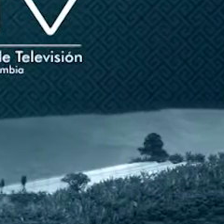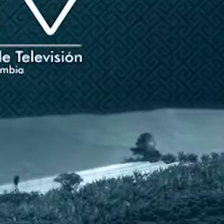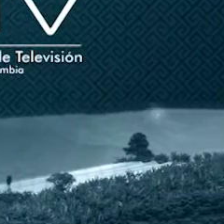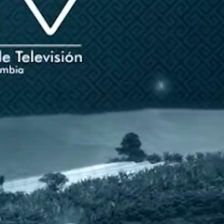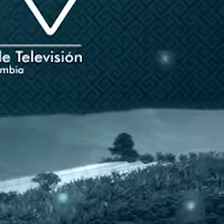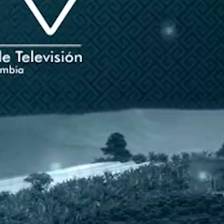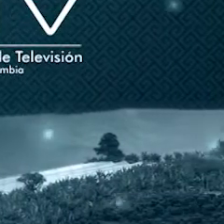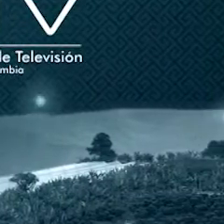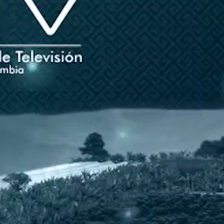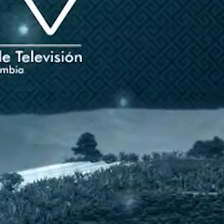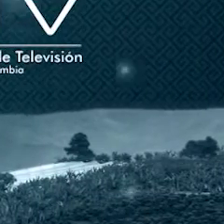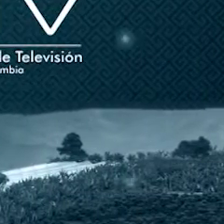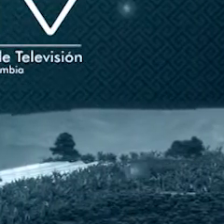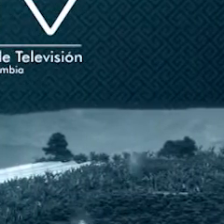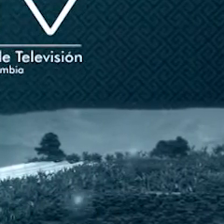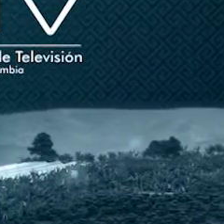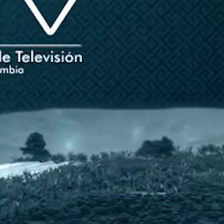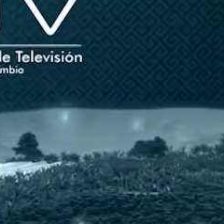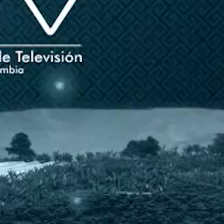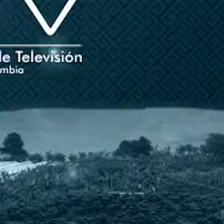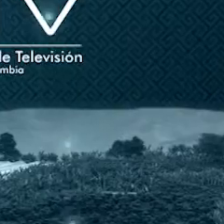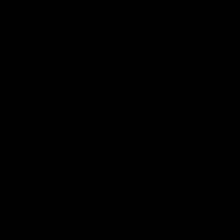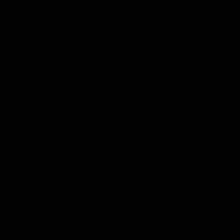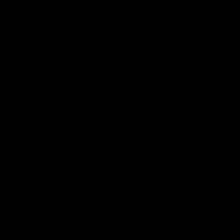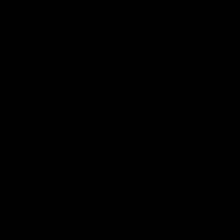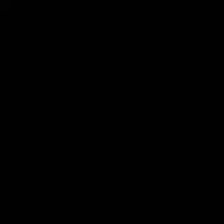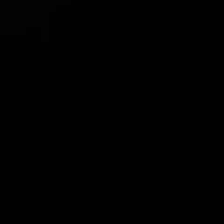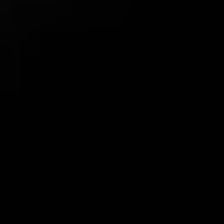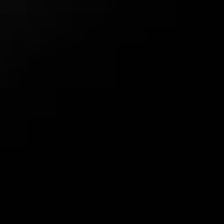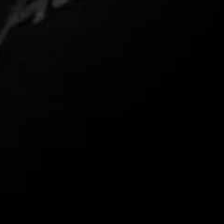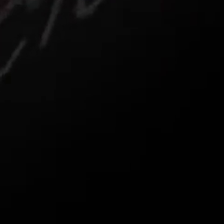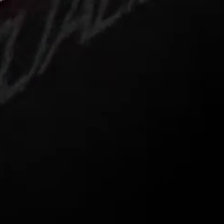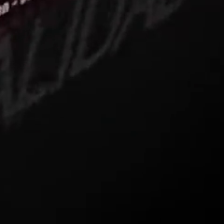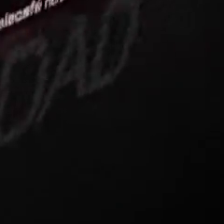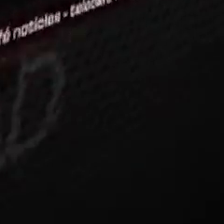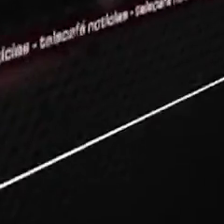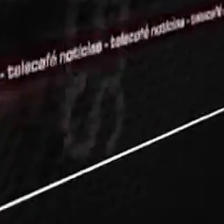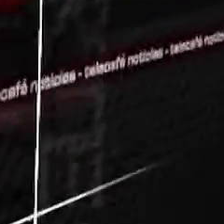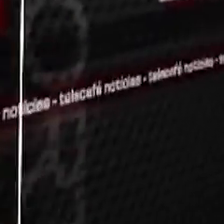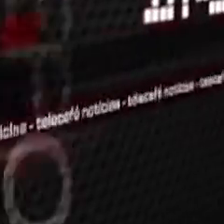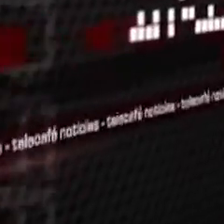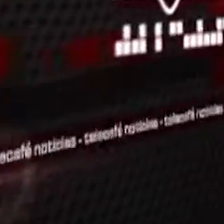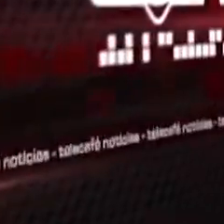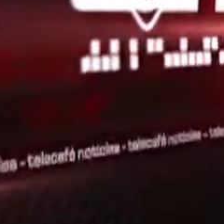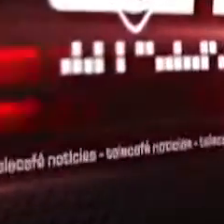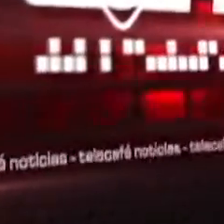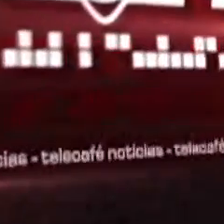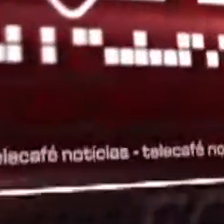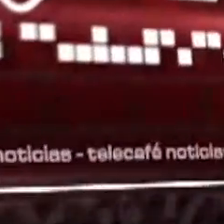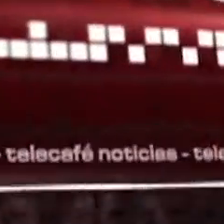Televisión, ANTV.